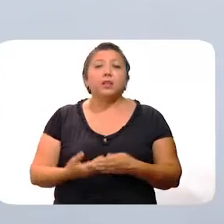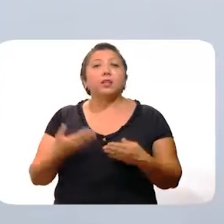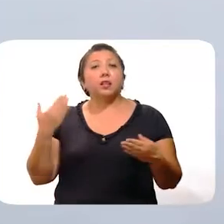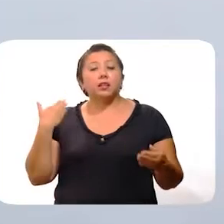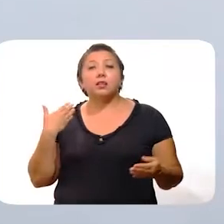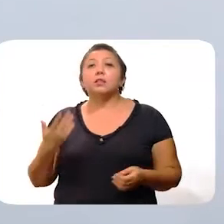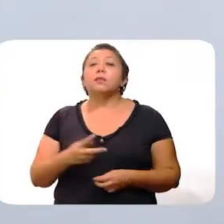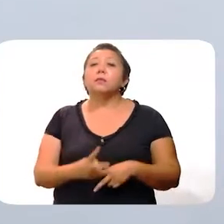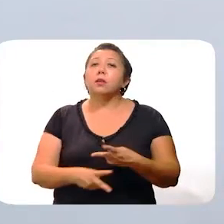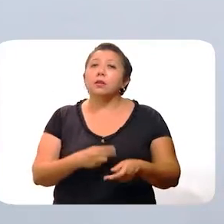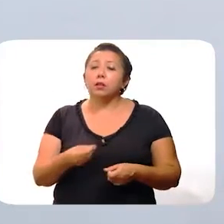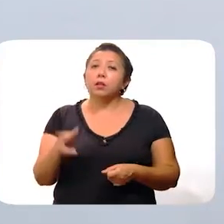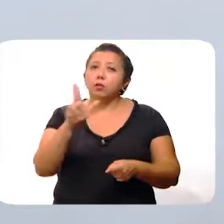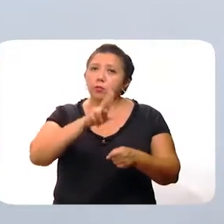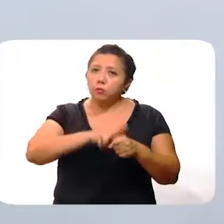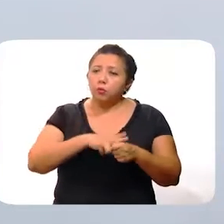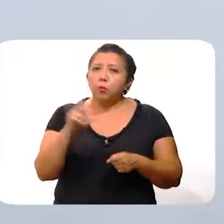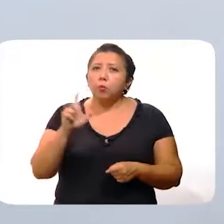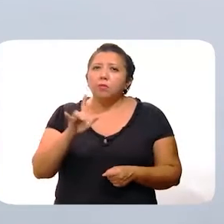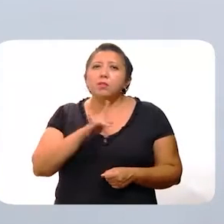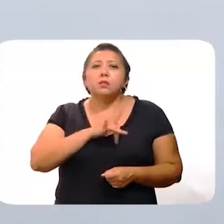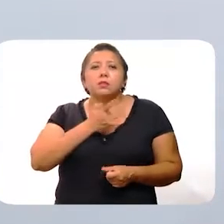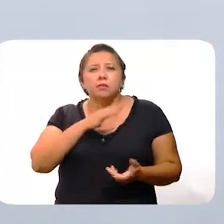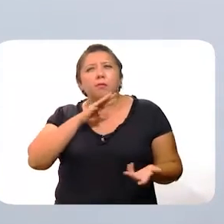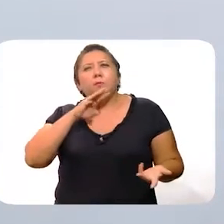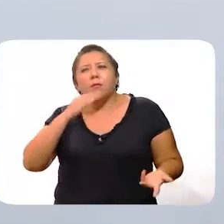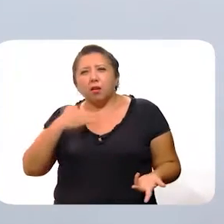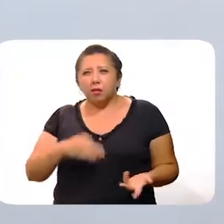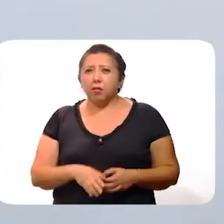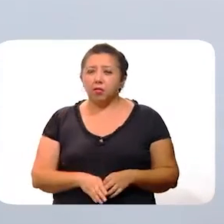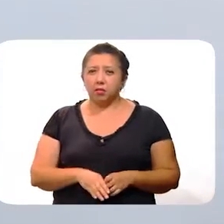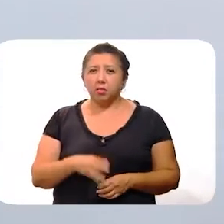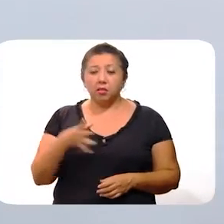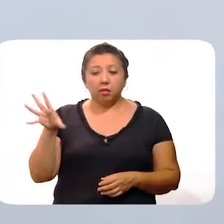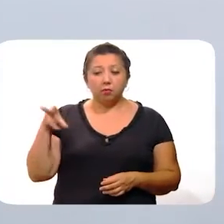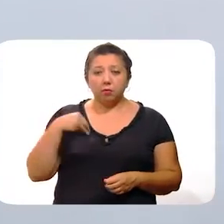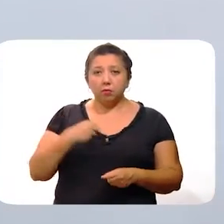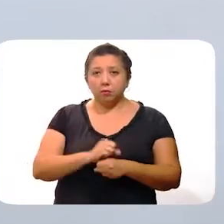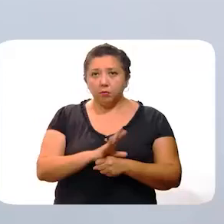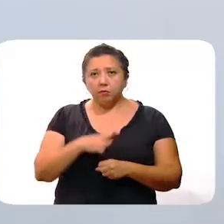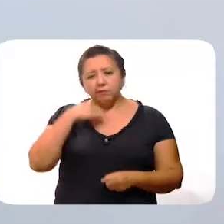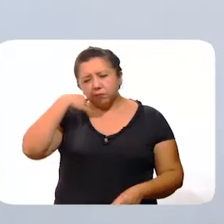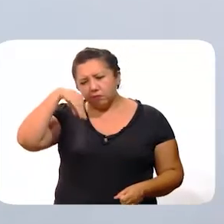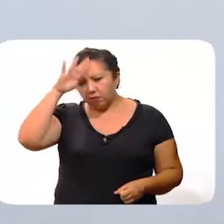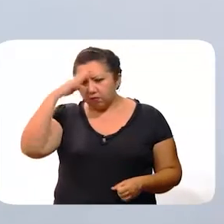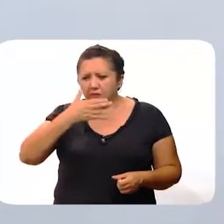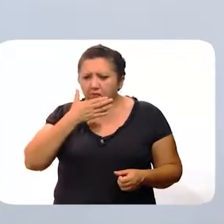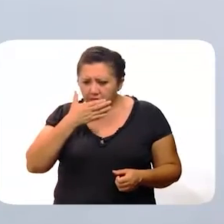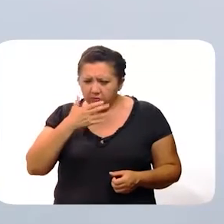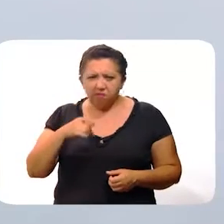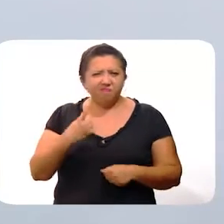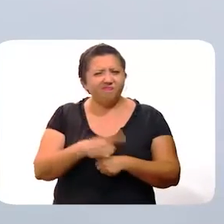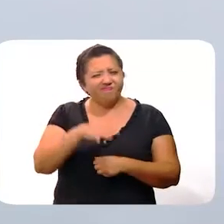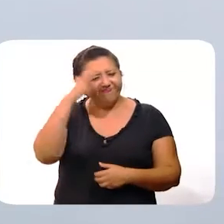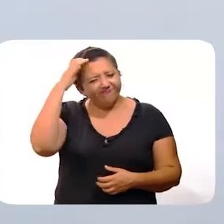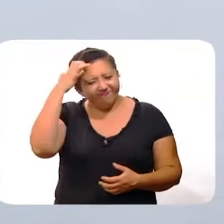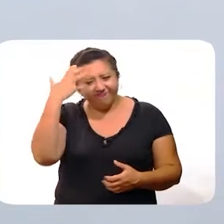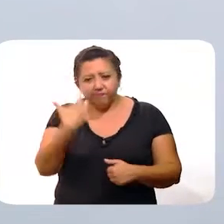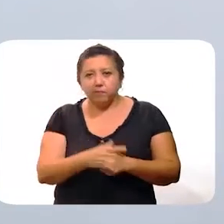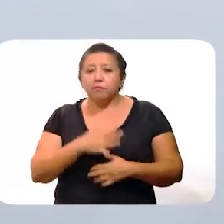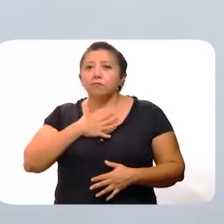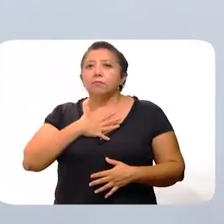previas, acudan de inmediato al hospital apenas detecten los primeros síntomas de contagio: fiebre, tos, dolor de cabeza,